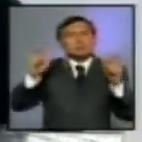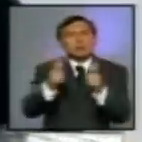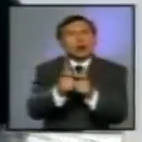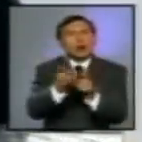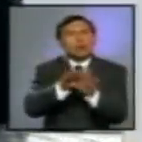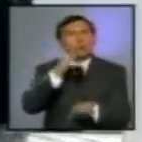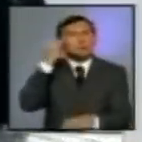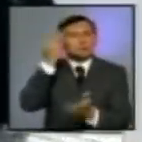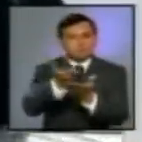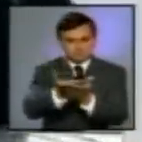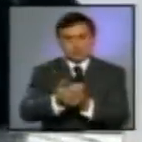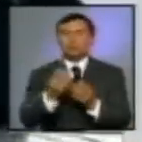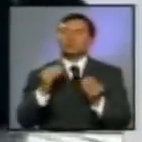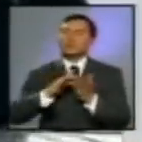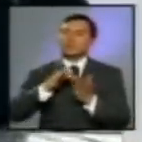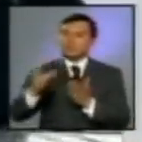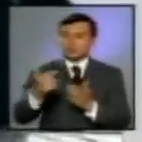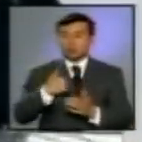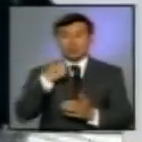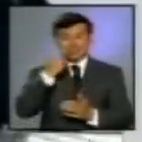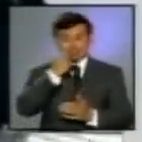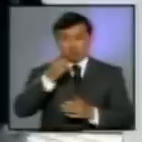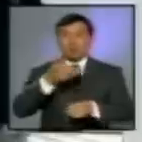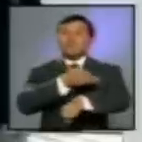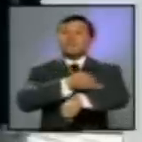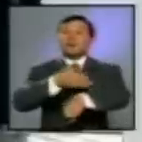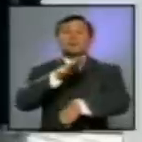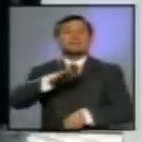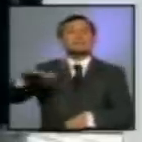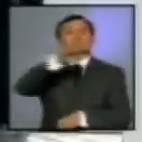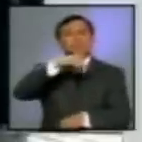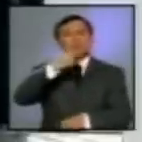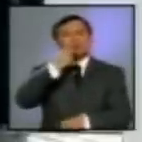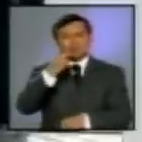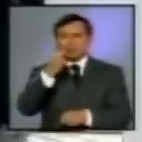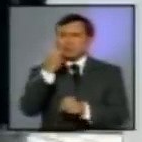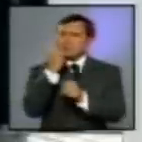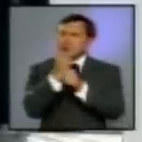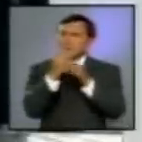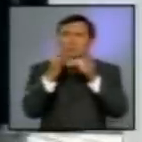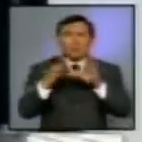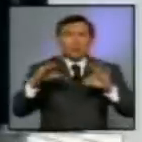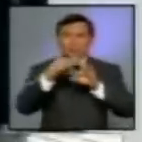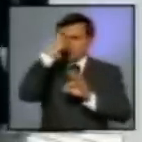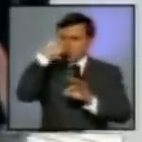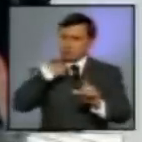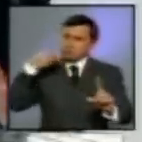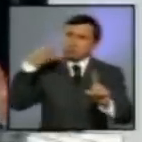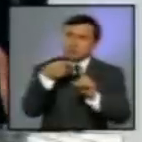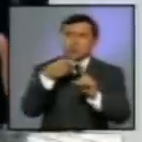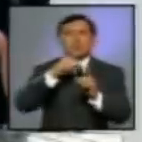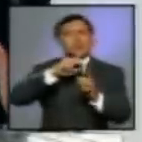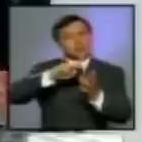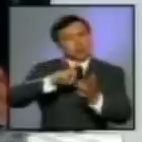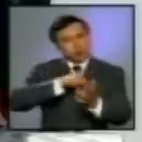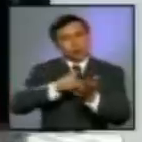mexicanas que lo más importante para mí es regresar la seguridad y la reconstrucción de la paz. Por eso quiero